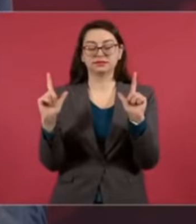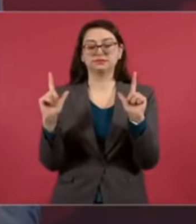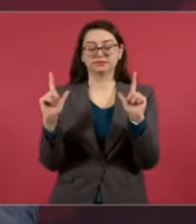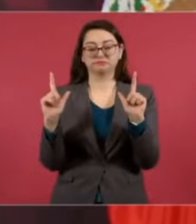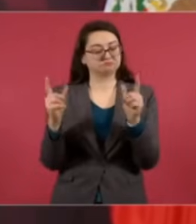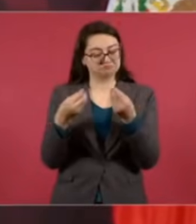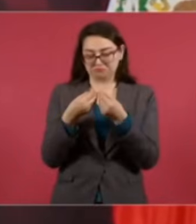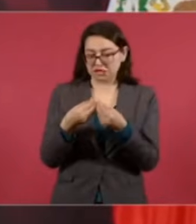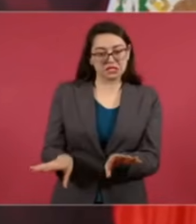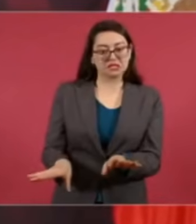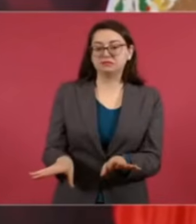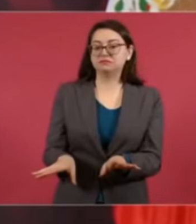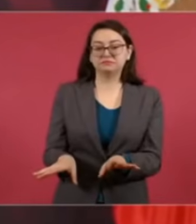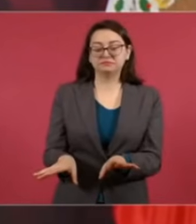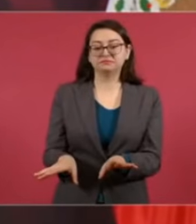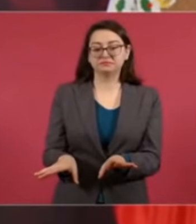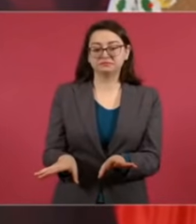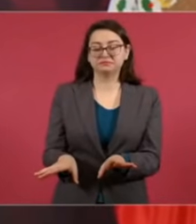pierde libertad.